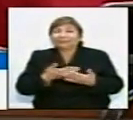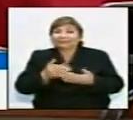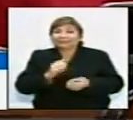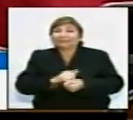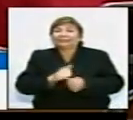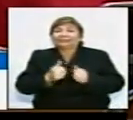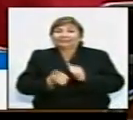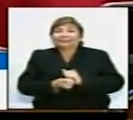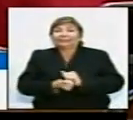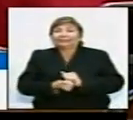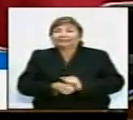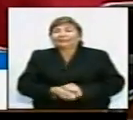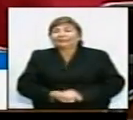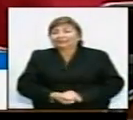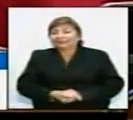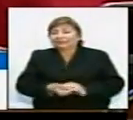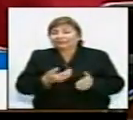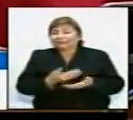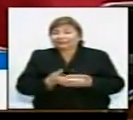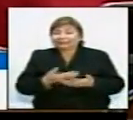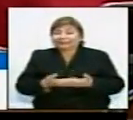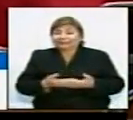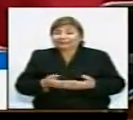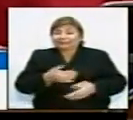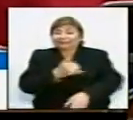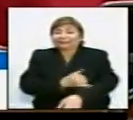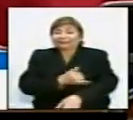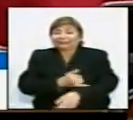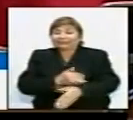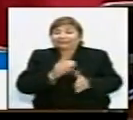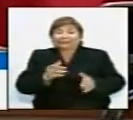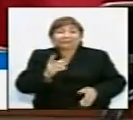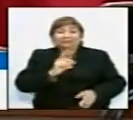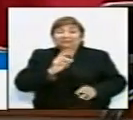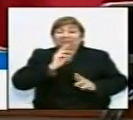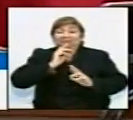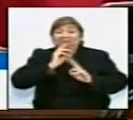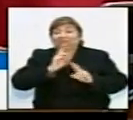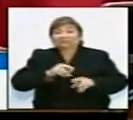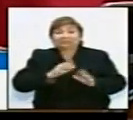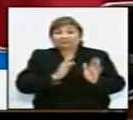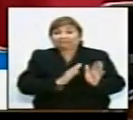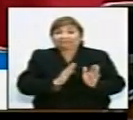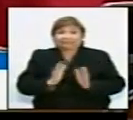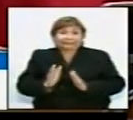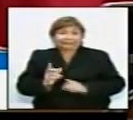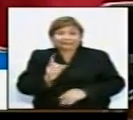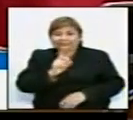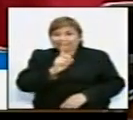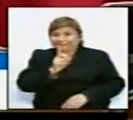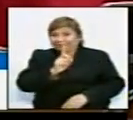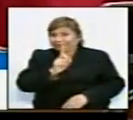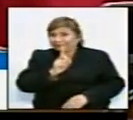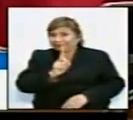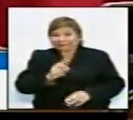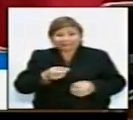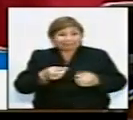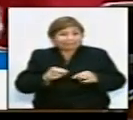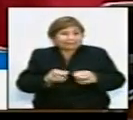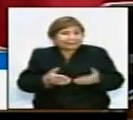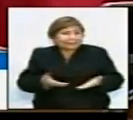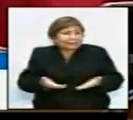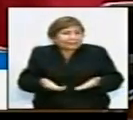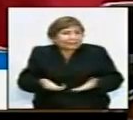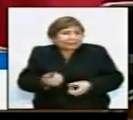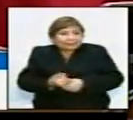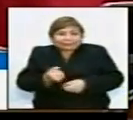cambiar. El diseño institucional actual del Ministerio no responde a procesos y no nos permite una adecuada gestión del